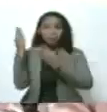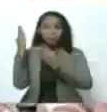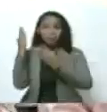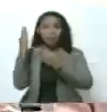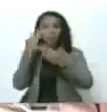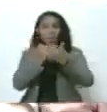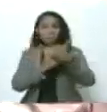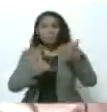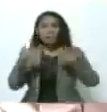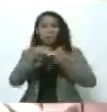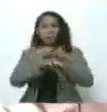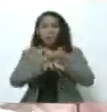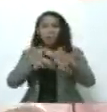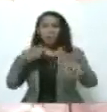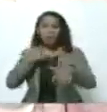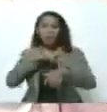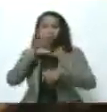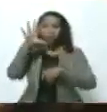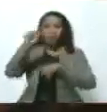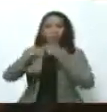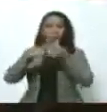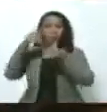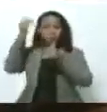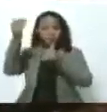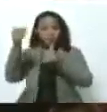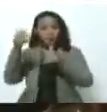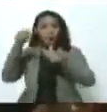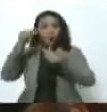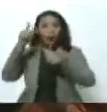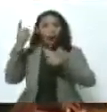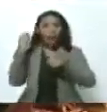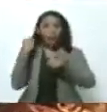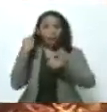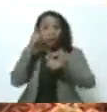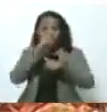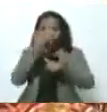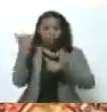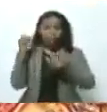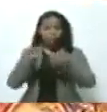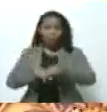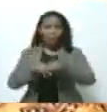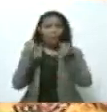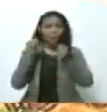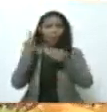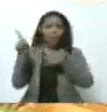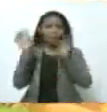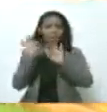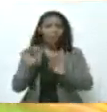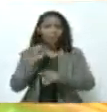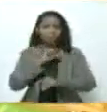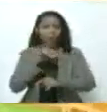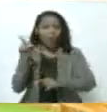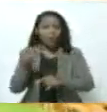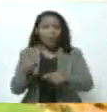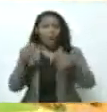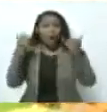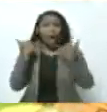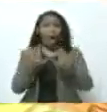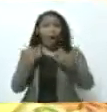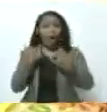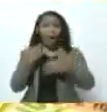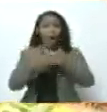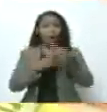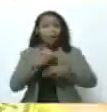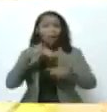mayoritariamente importábamos. El año pasado rompimos con esa línea y ahora producimos más en Venezuela de